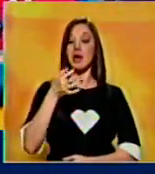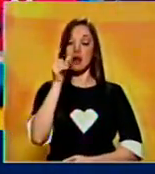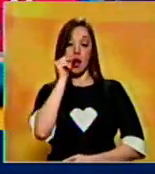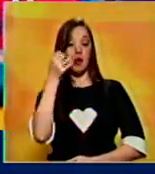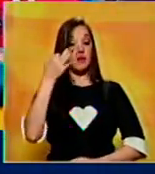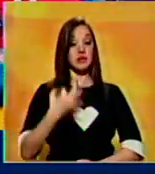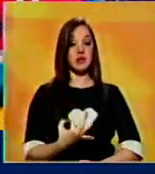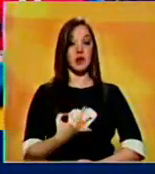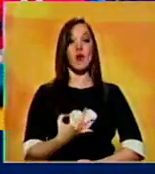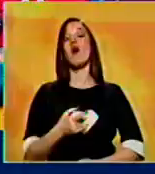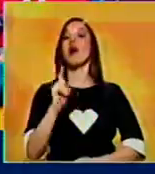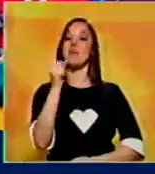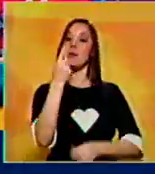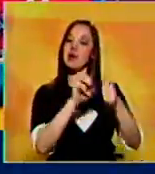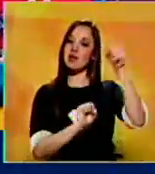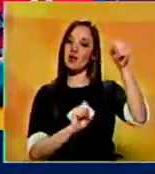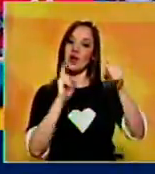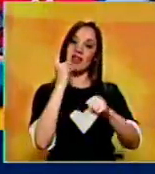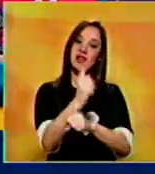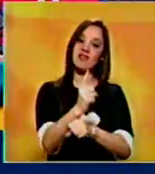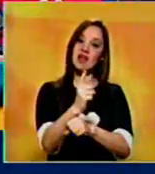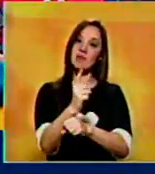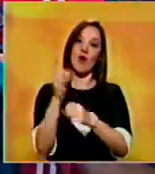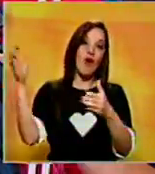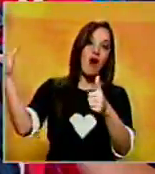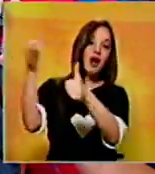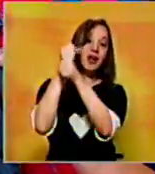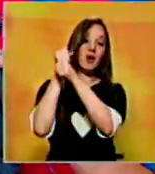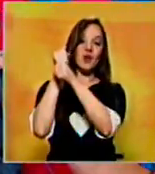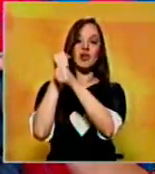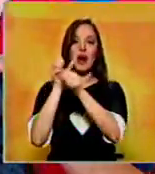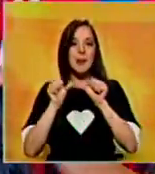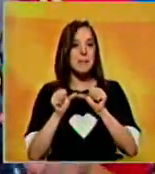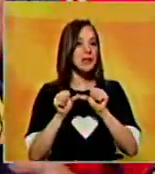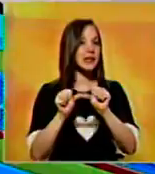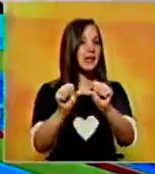es el primer título que debemos alcanzar, merecer y mantener en el tiempo.